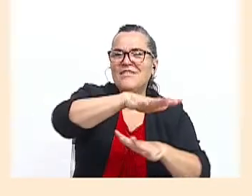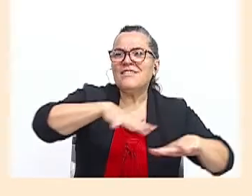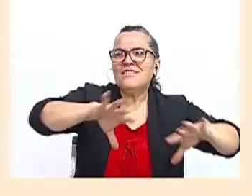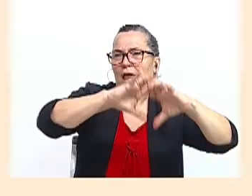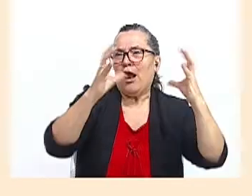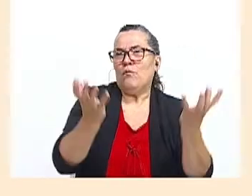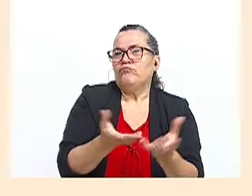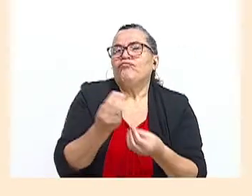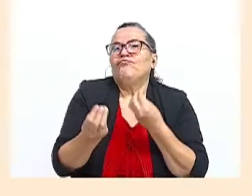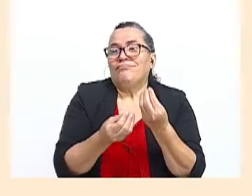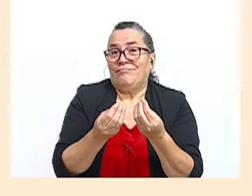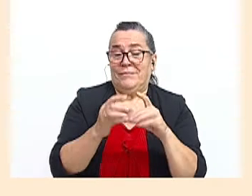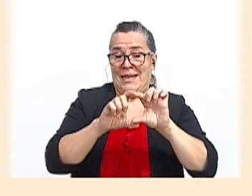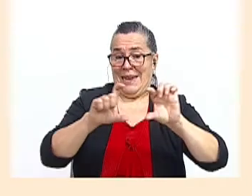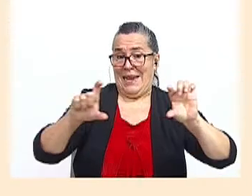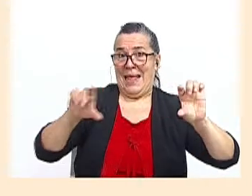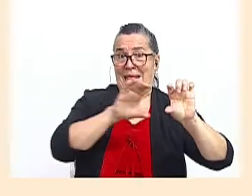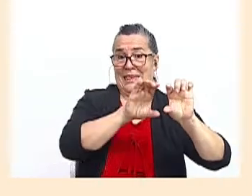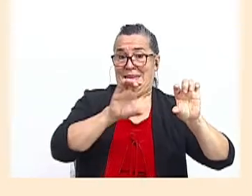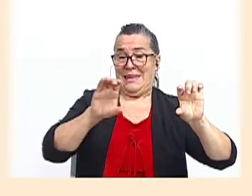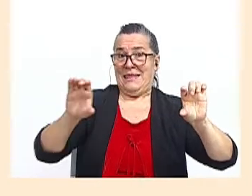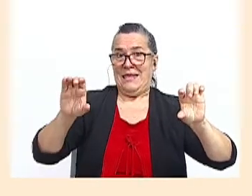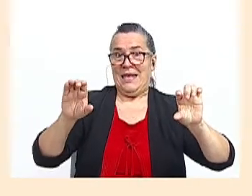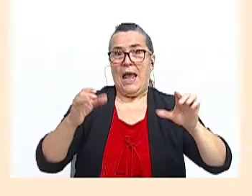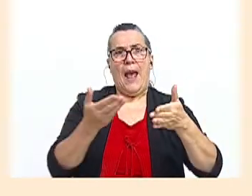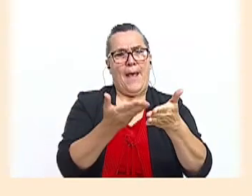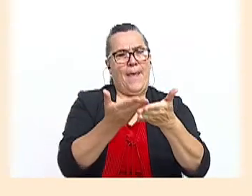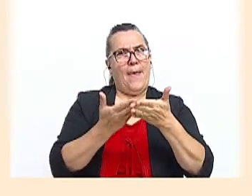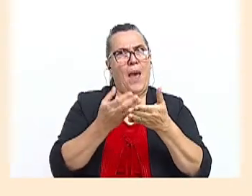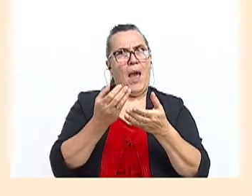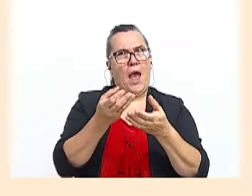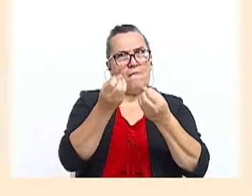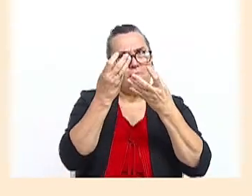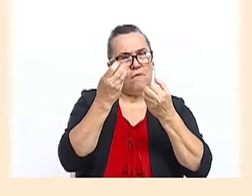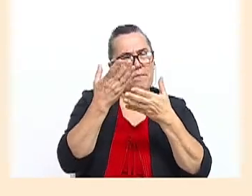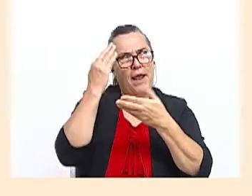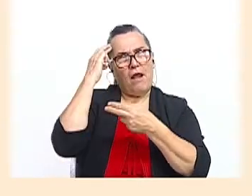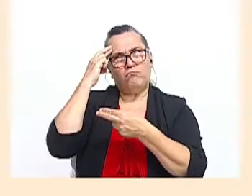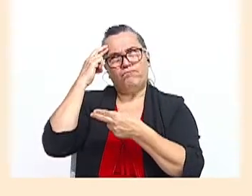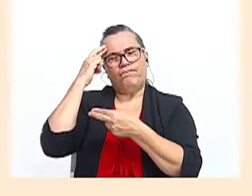Recuerden, la tira cómica nos permite reflexionar sobre nuestro entorno.